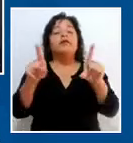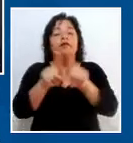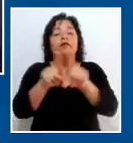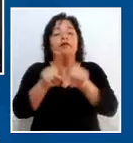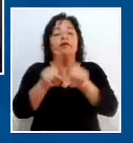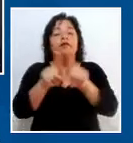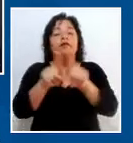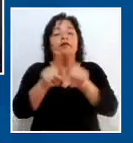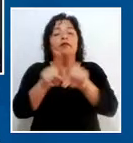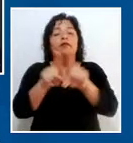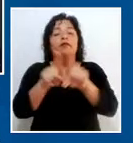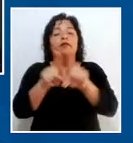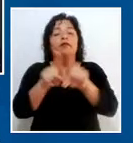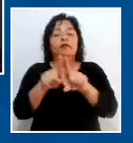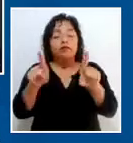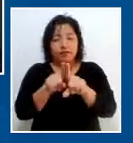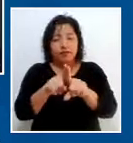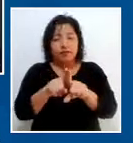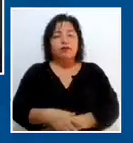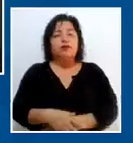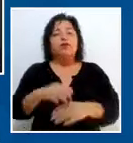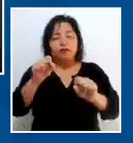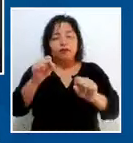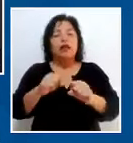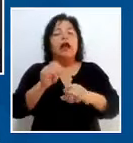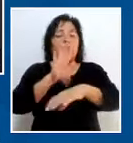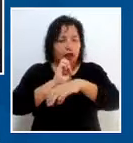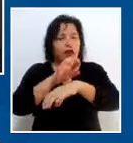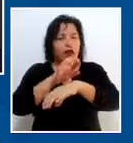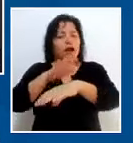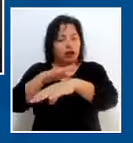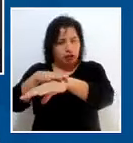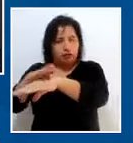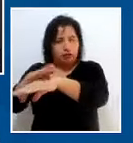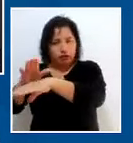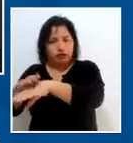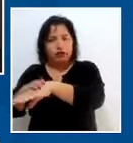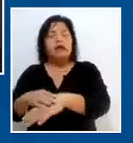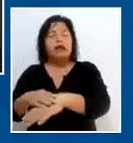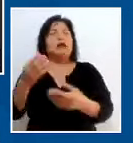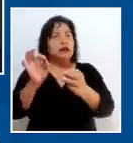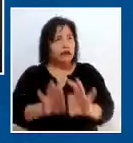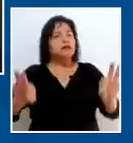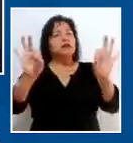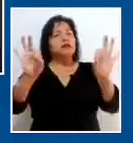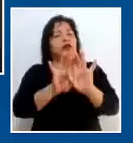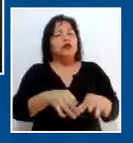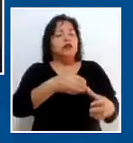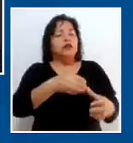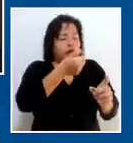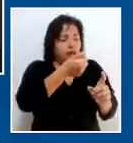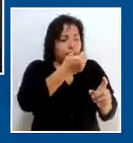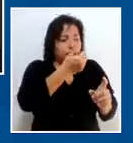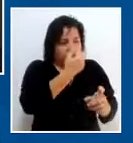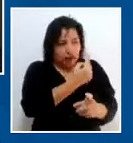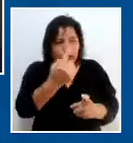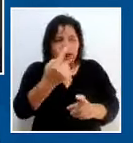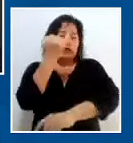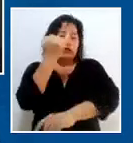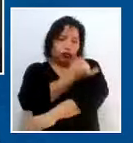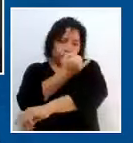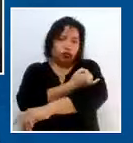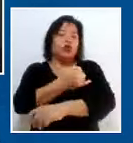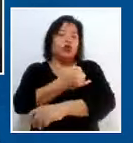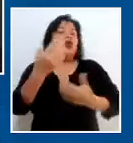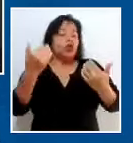también se debería advertir, ¿no? Qué tan necesario dentro de las entidades pues es aplicar estas sanciones a